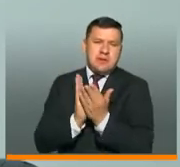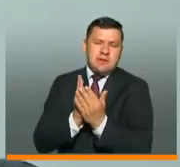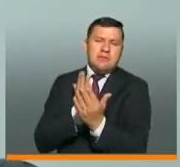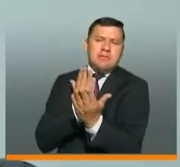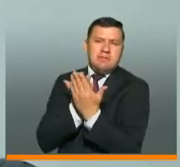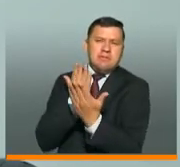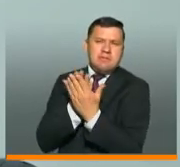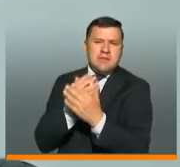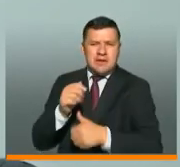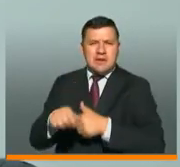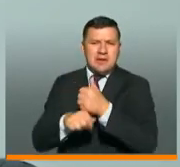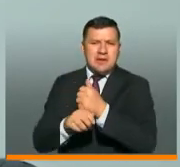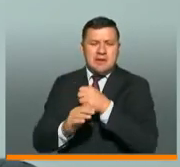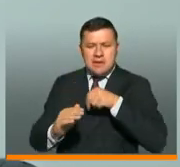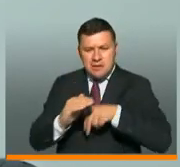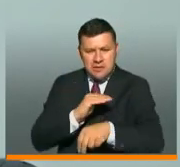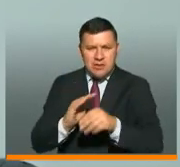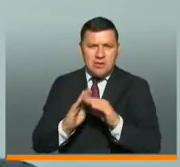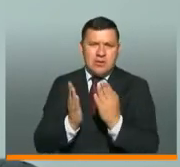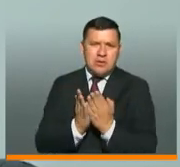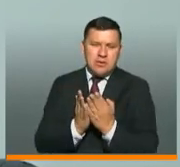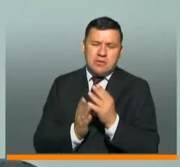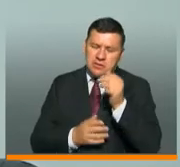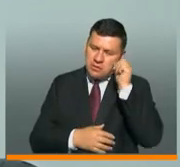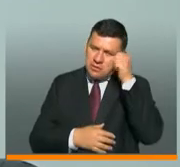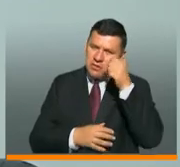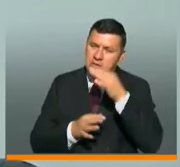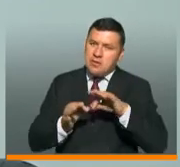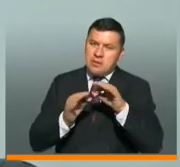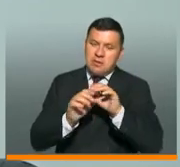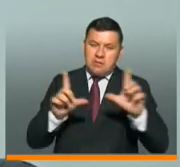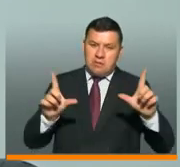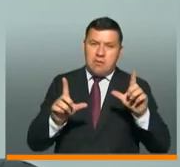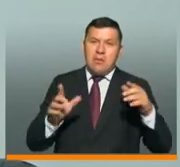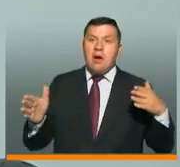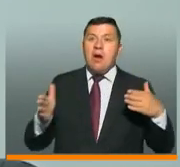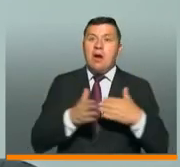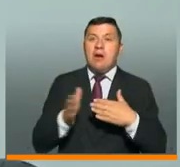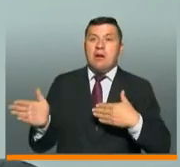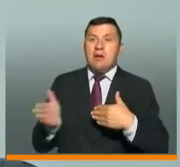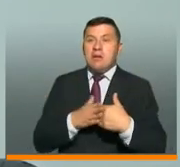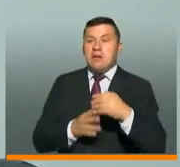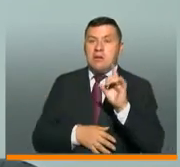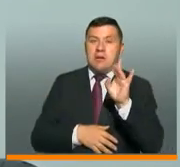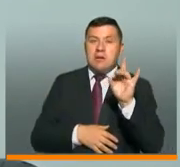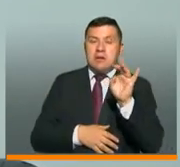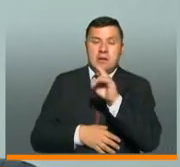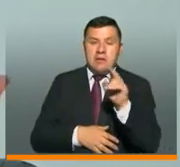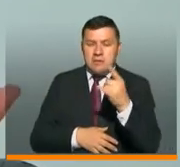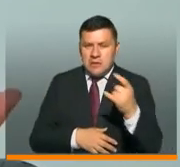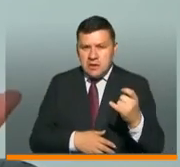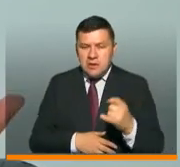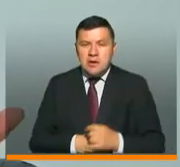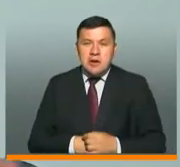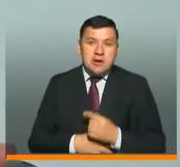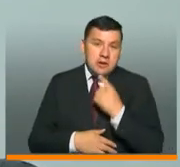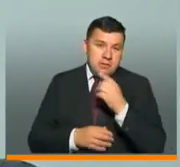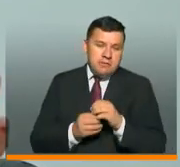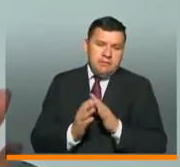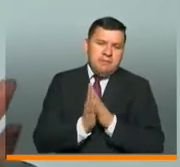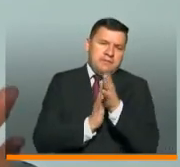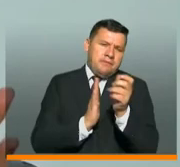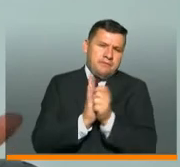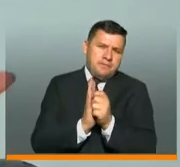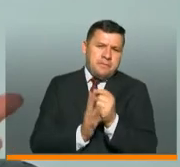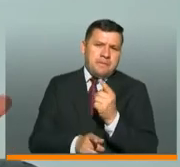educación, los rectores de jardines y colegios. Recuerden que el aplicativo estará abierto hasta el 15 de marzo, y de la robustez de esta información,